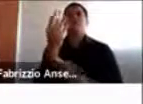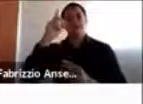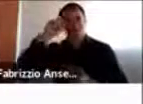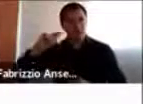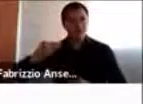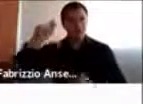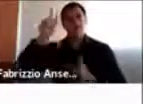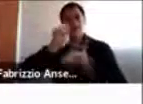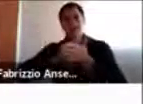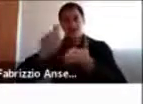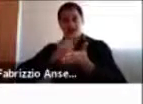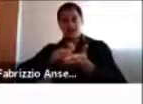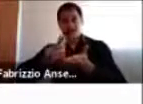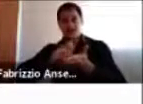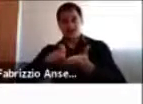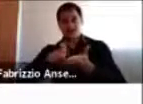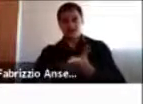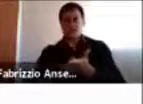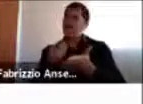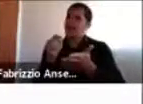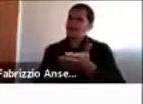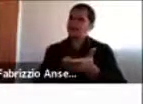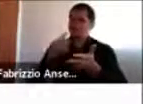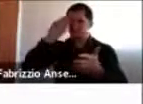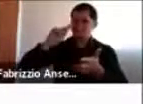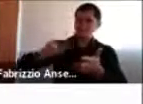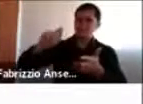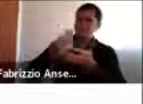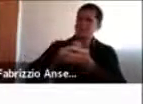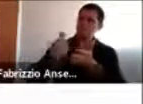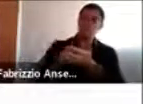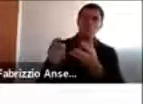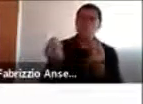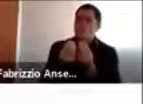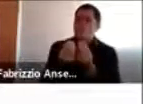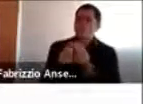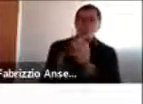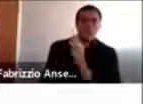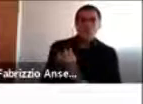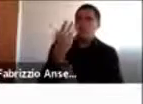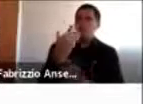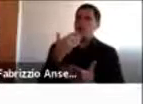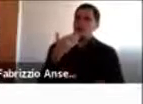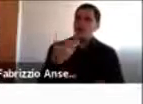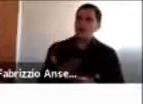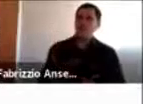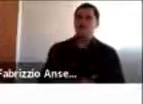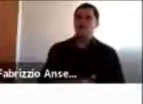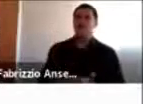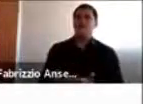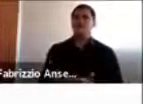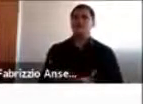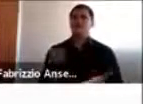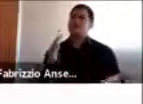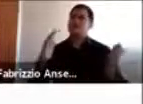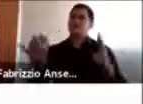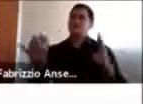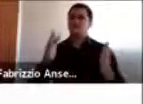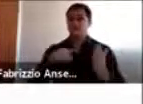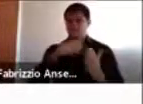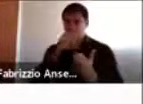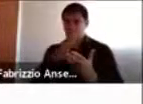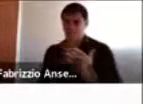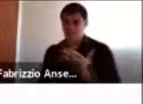sumamente, sumamente novedoso. Haciendo entonces esa comparación en esa gran historia, el hecho de que comenzáramos a escribir y en